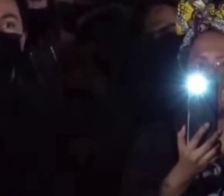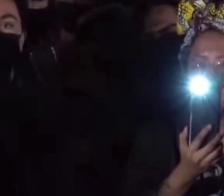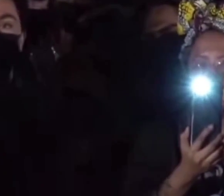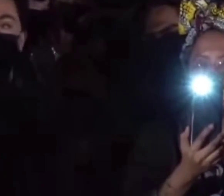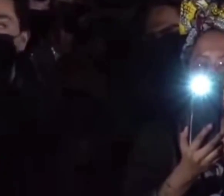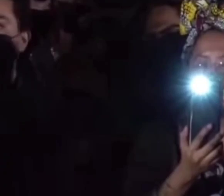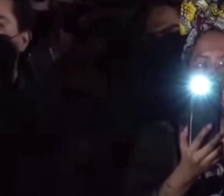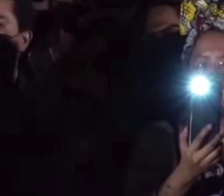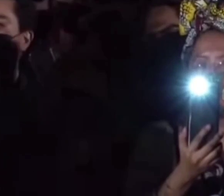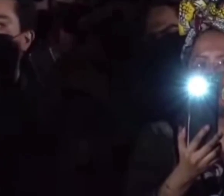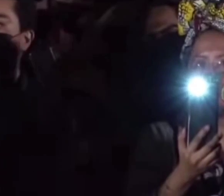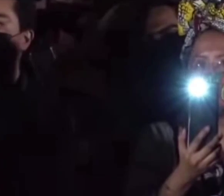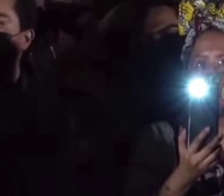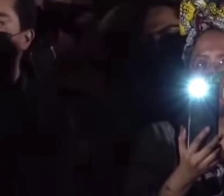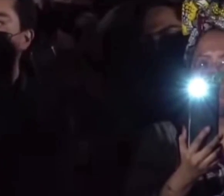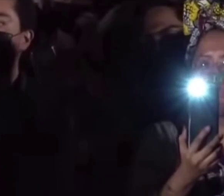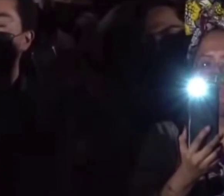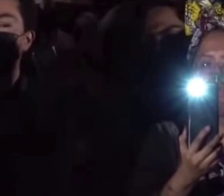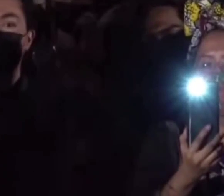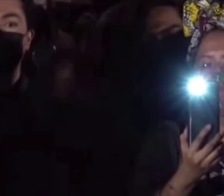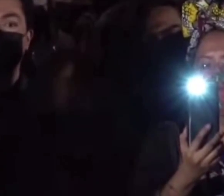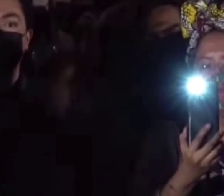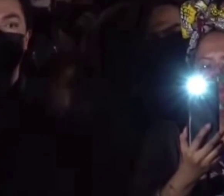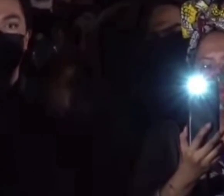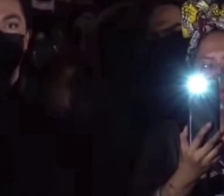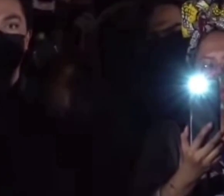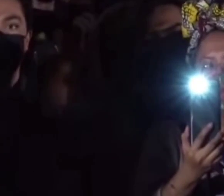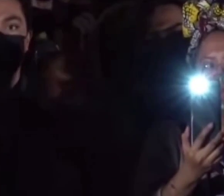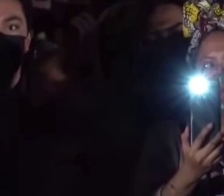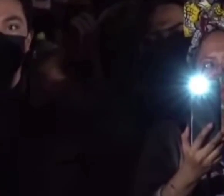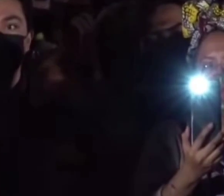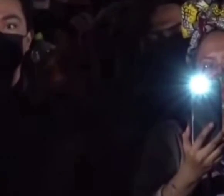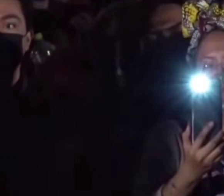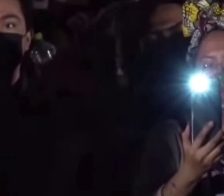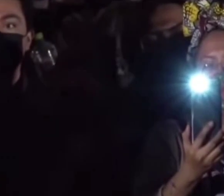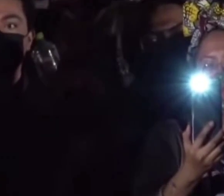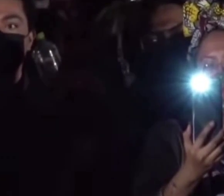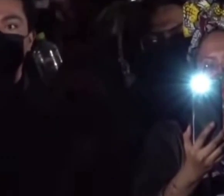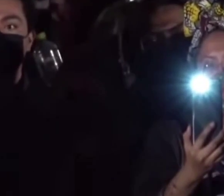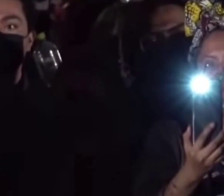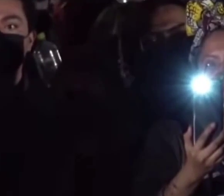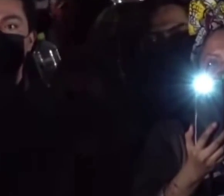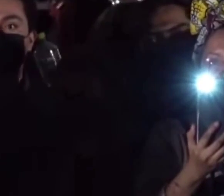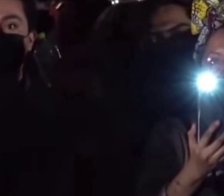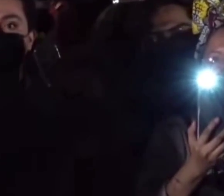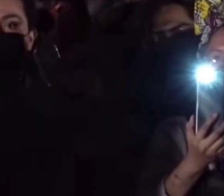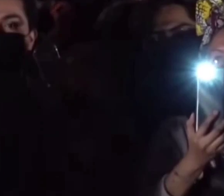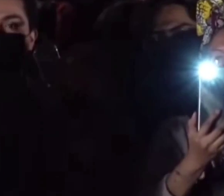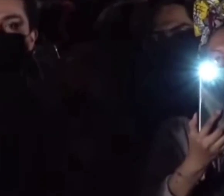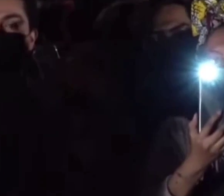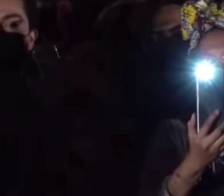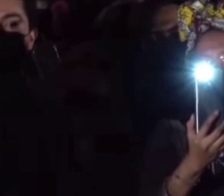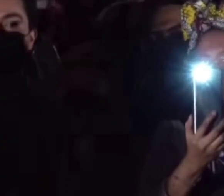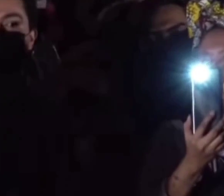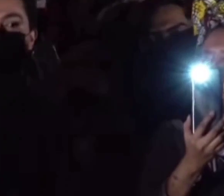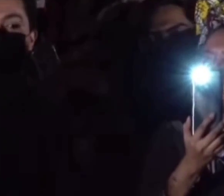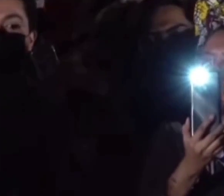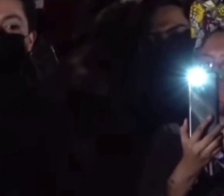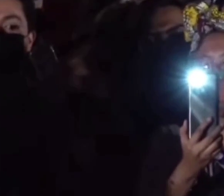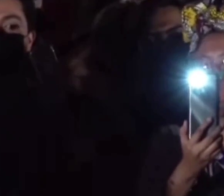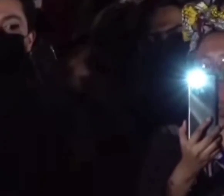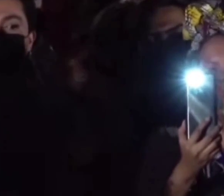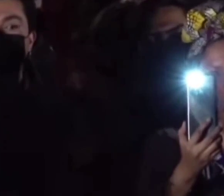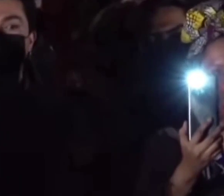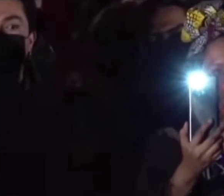cuidando, siguen bajando las hospitalizaciones y ahora sí, pues podemos pasar una Navidad y un Año Nuevo en